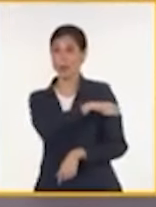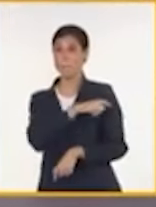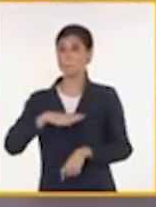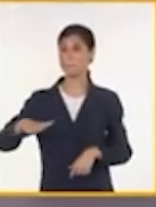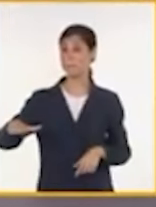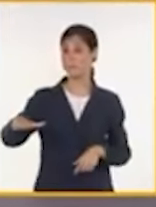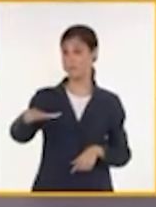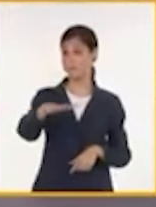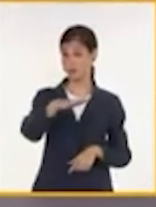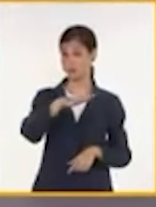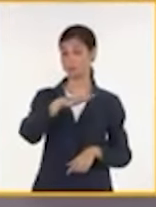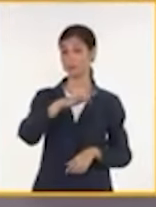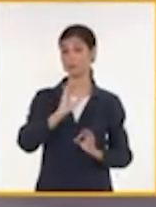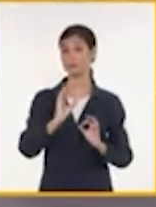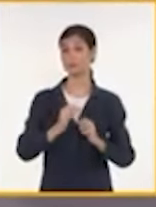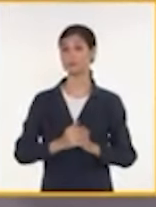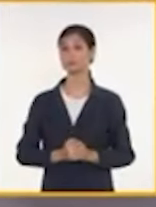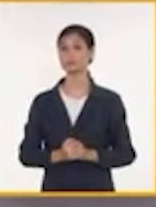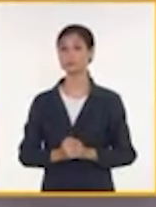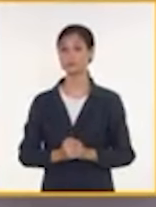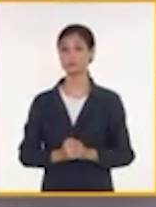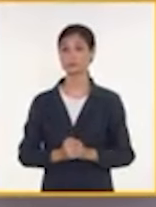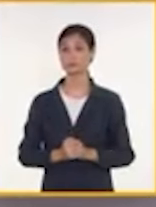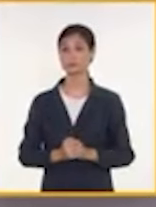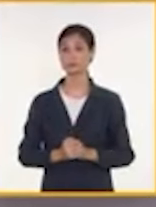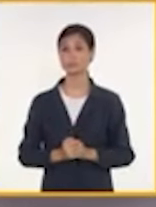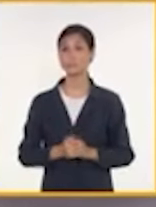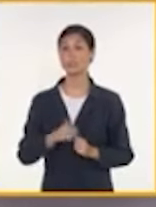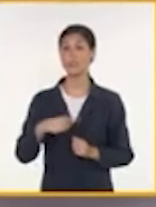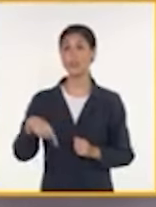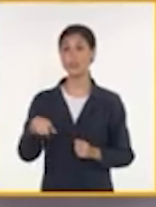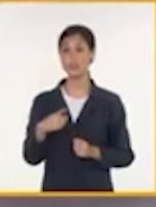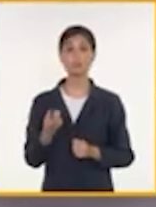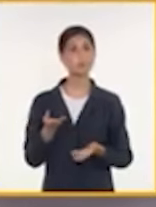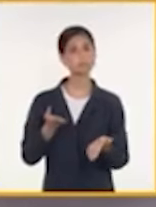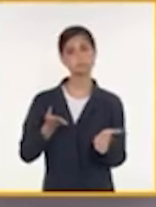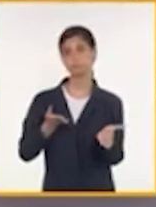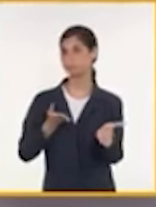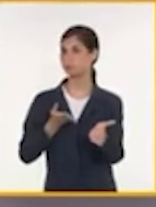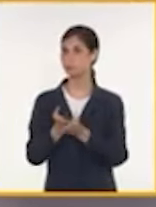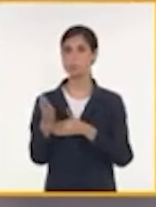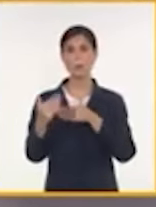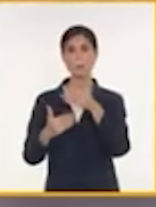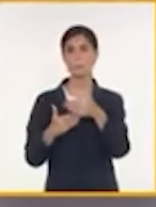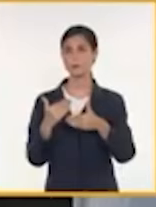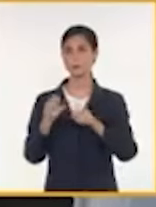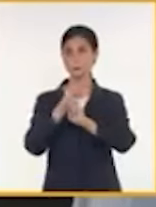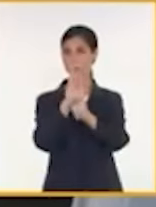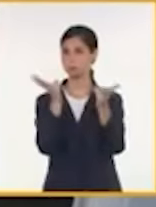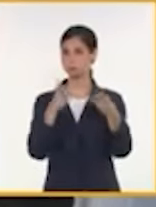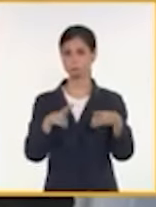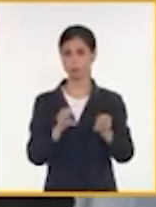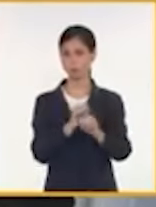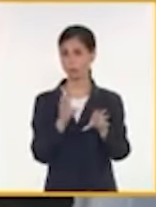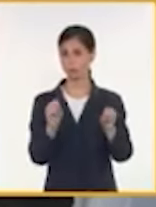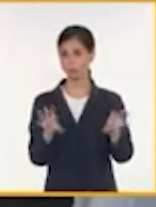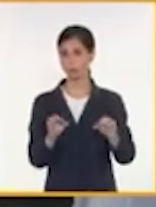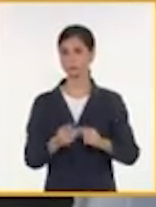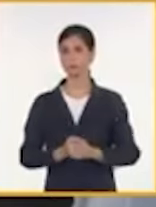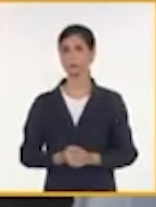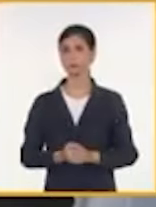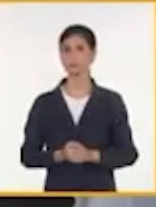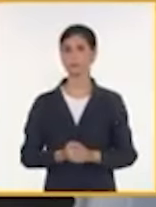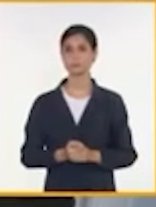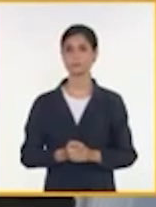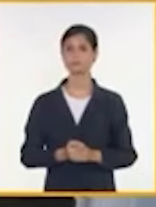carácter violento a lo que constantemente están llamando en en la redes es importante señalar que todos